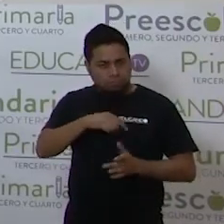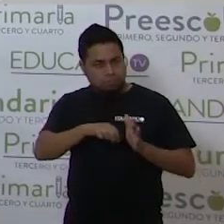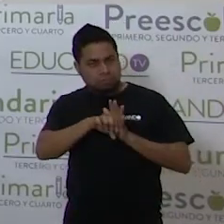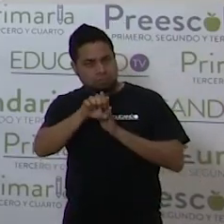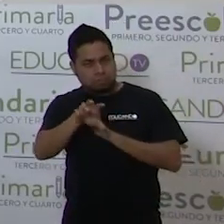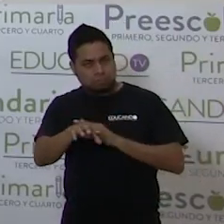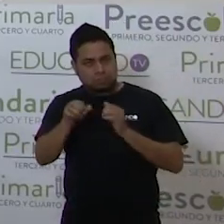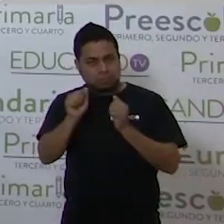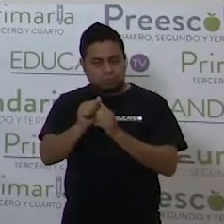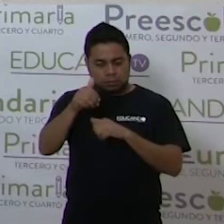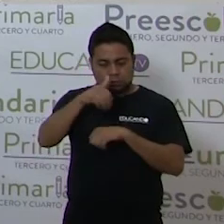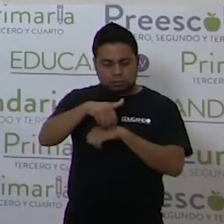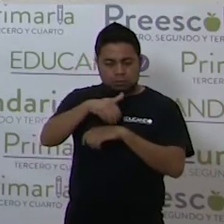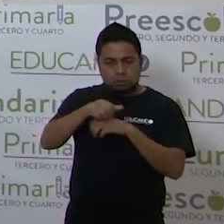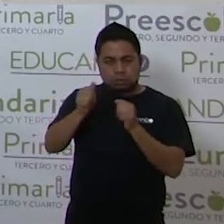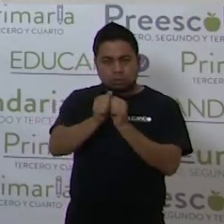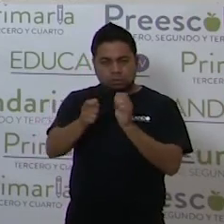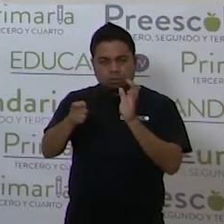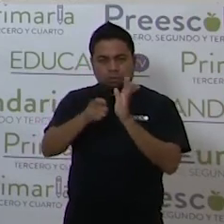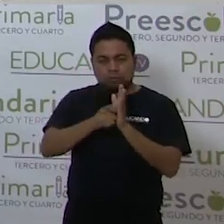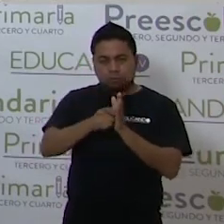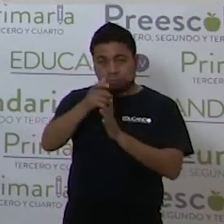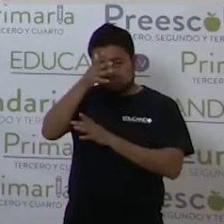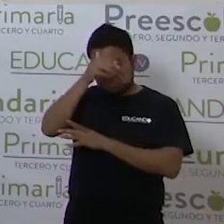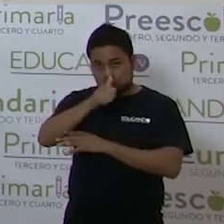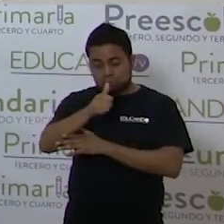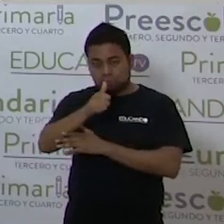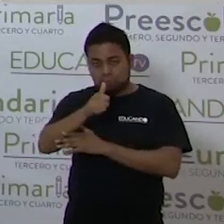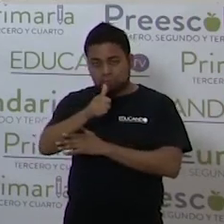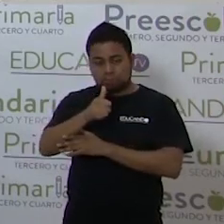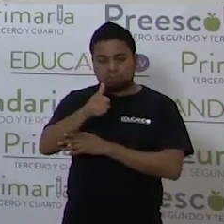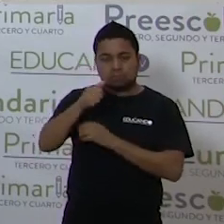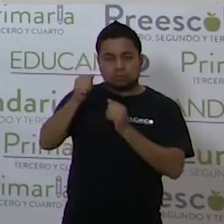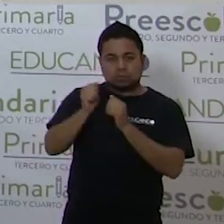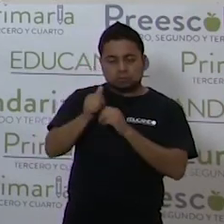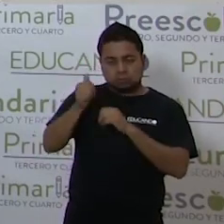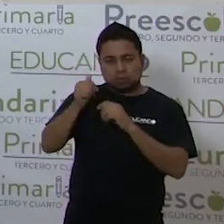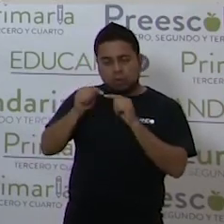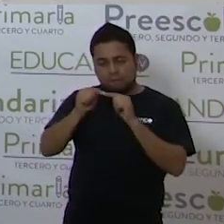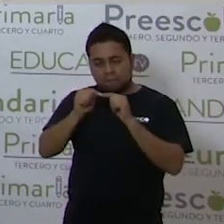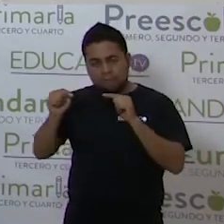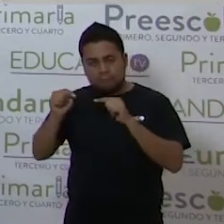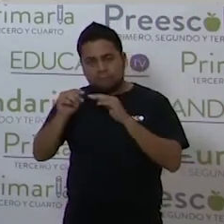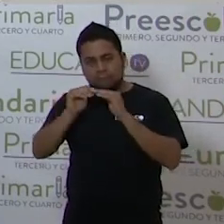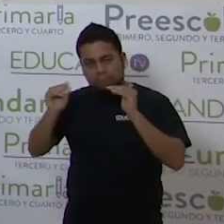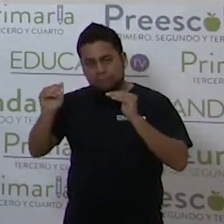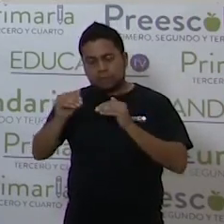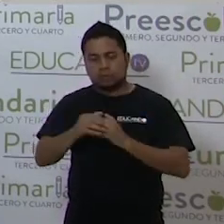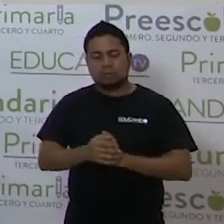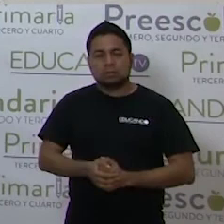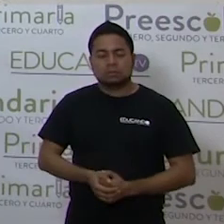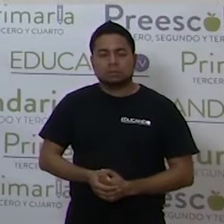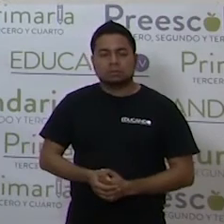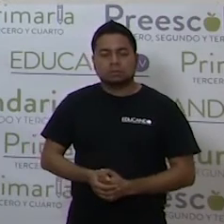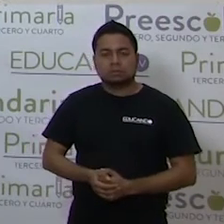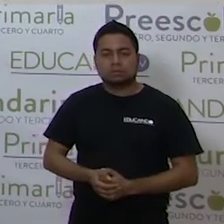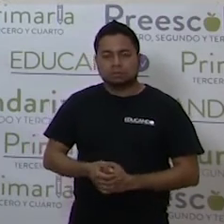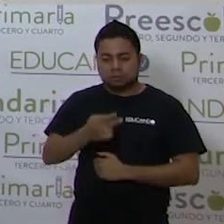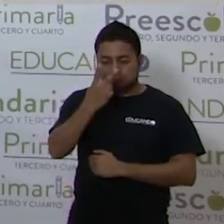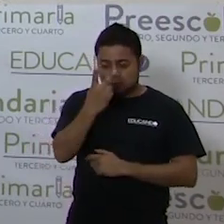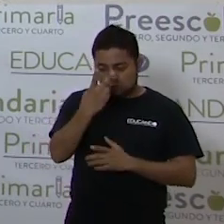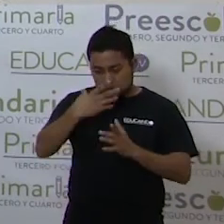número decimal y si les parece y con fracción vamos a ver dos